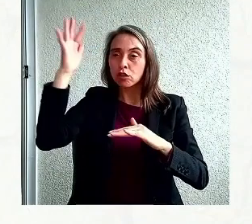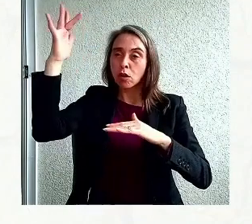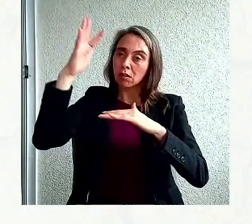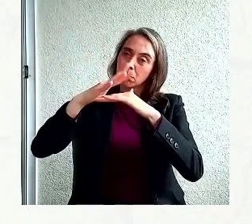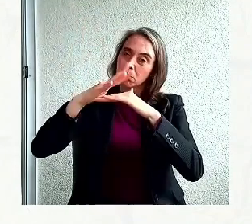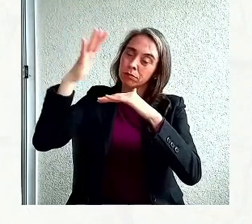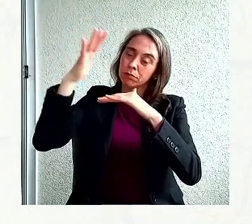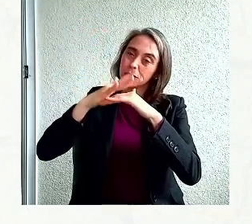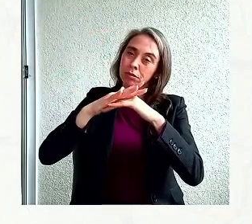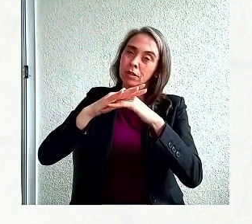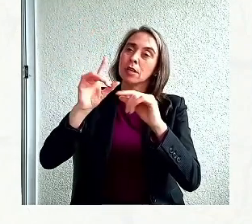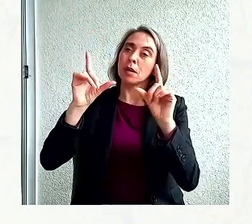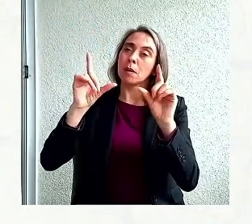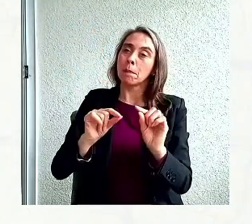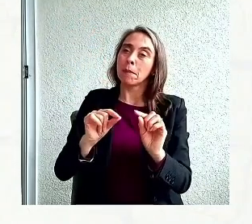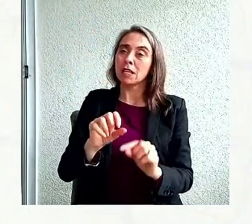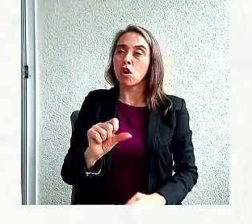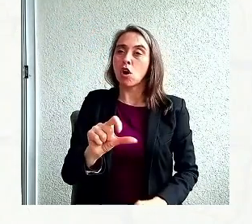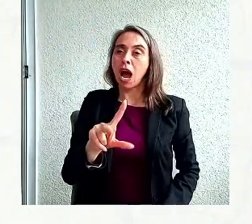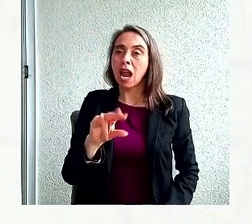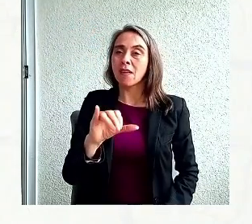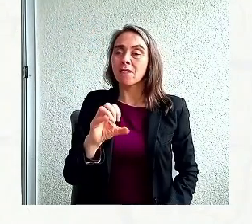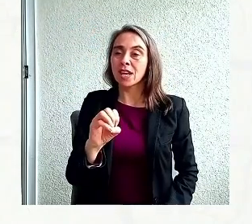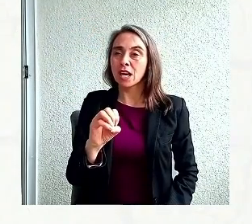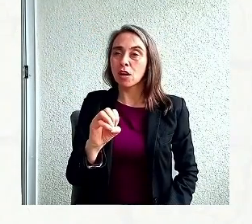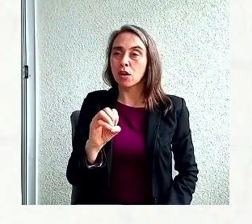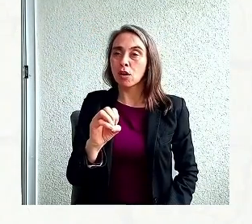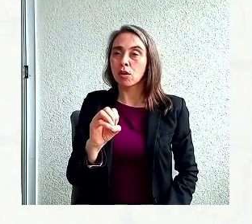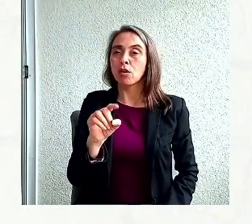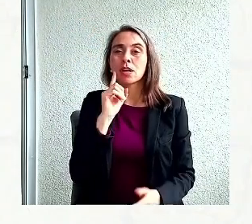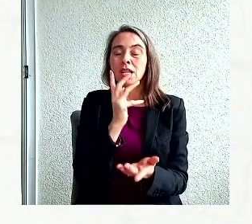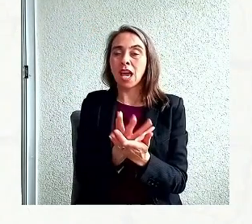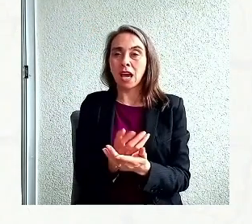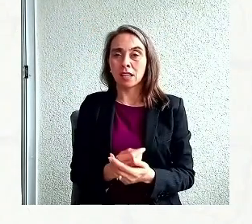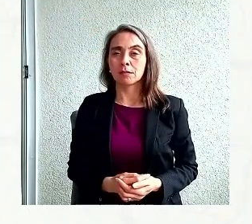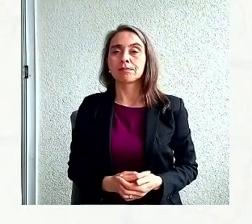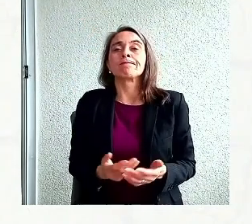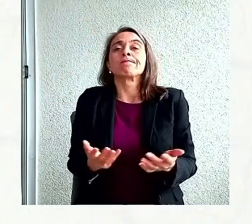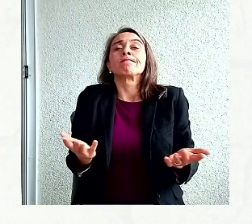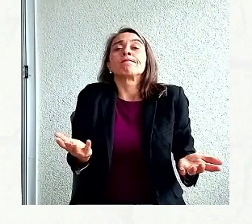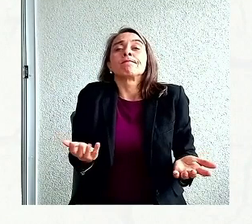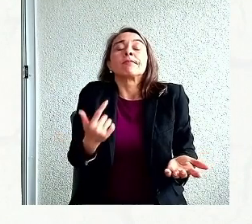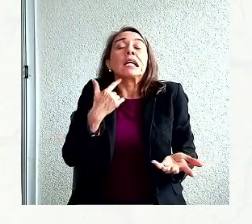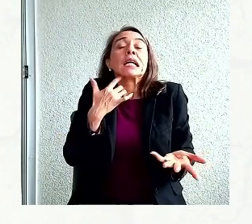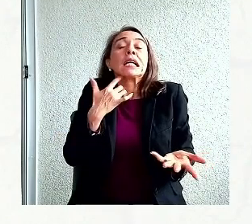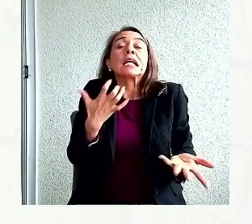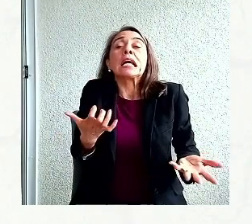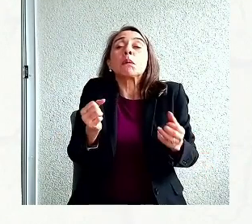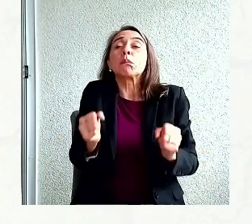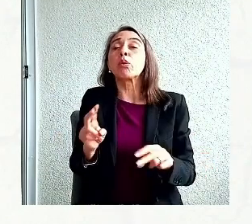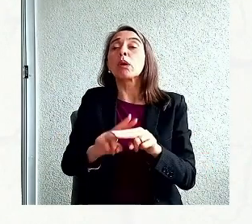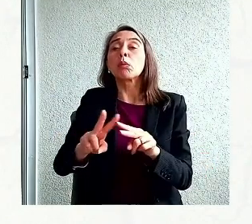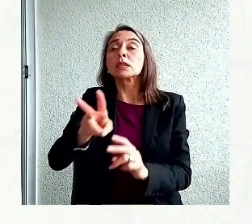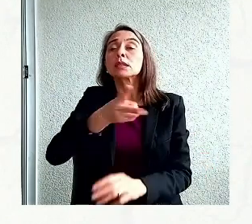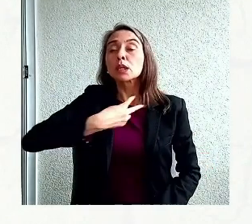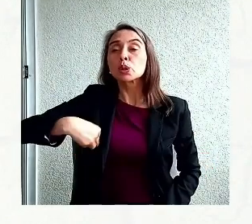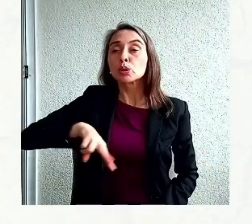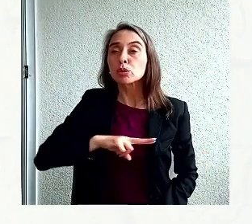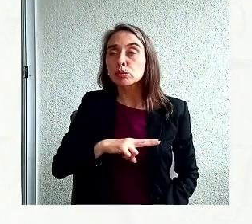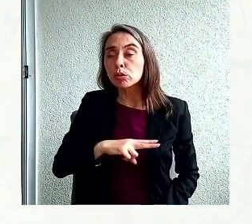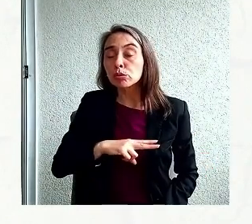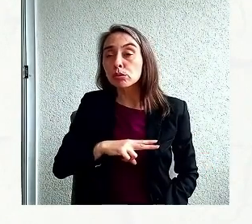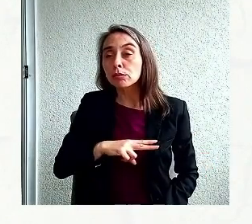existe allá. ¿Qué podemos hacer? Voy a ir más rapidito acá. Nos quedamos de brazos cruzados, pero aquí hay una